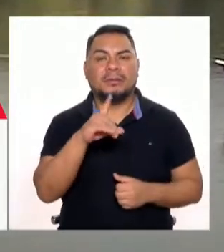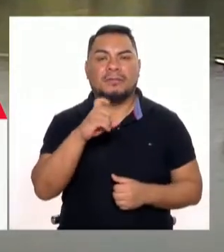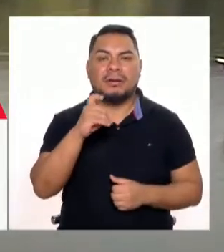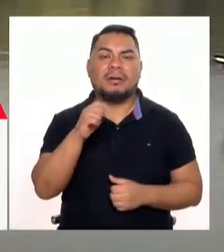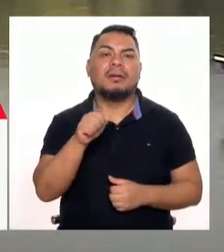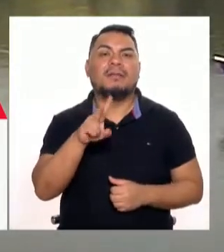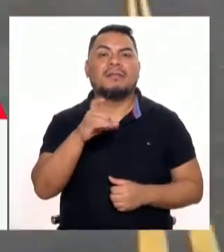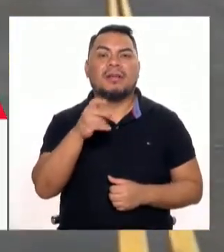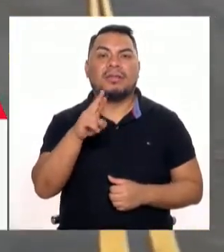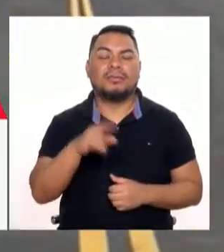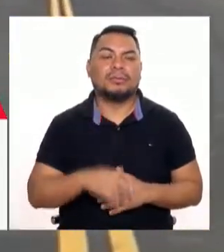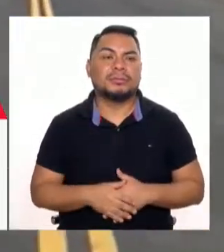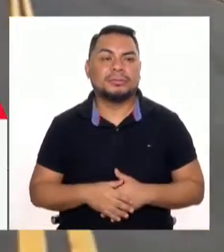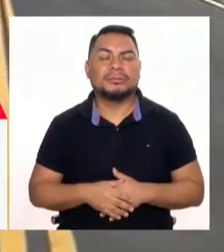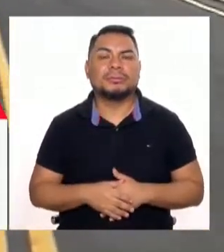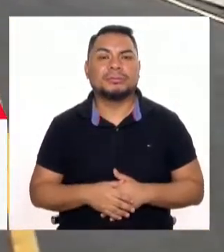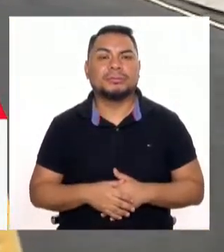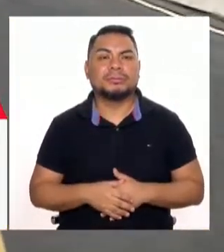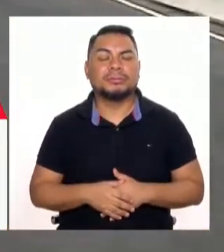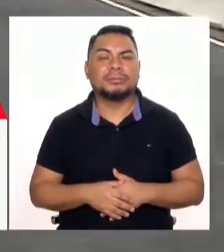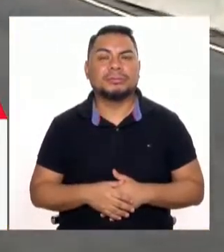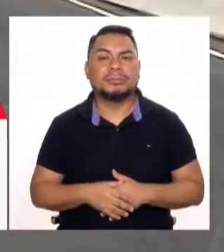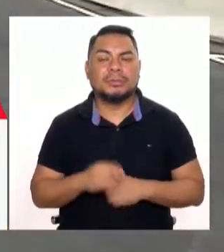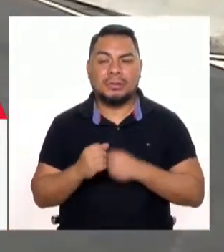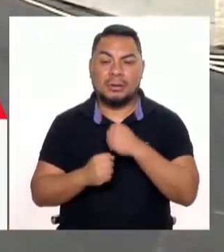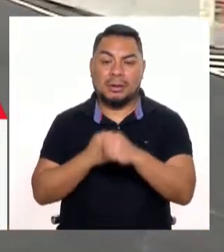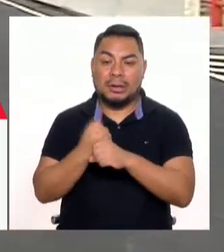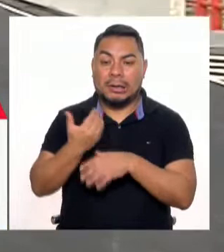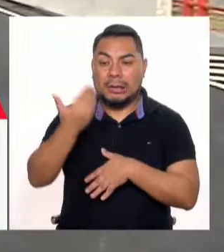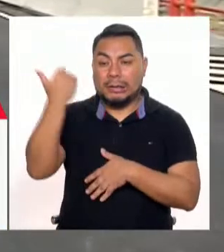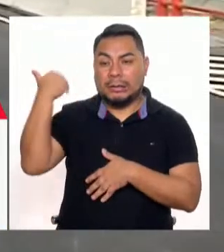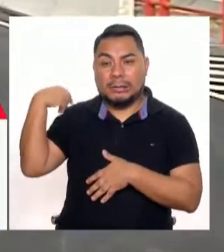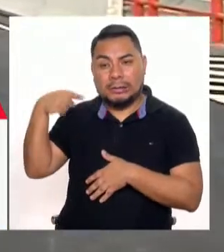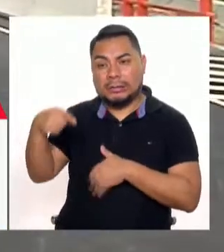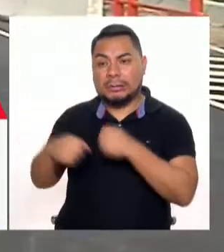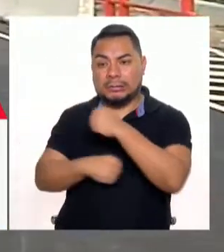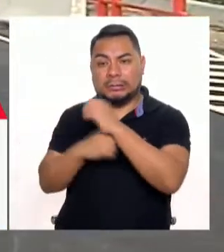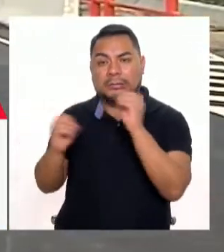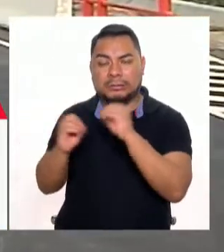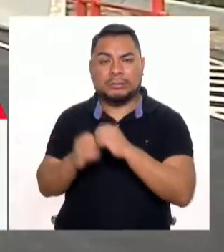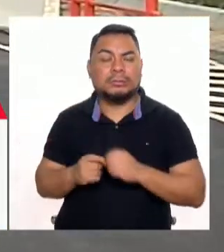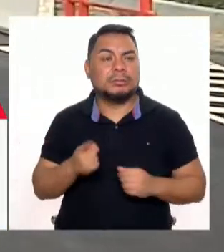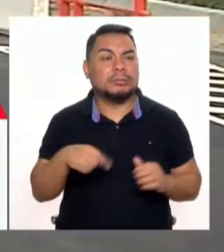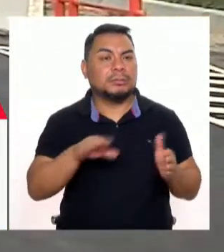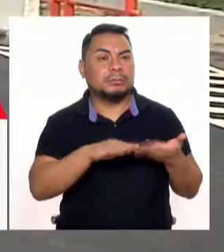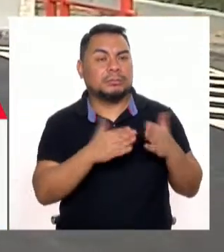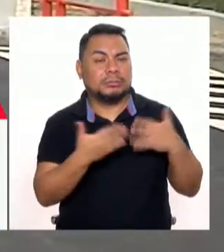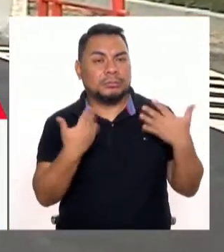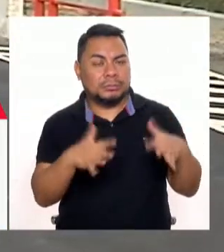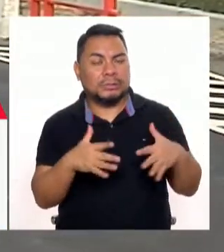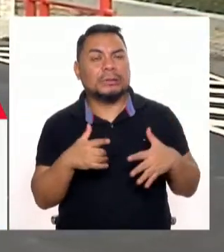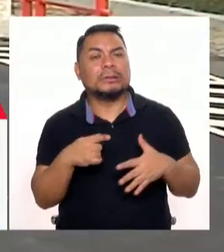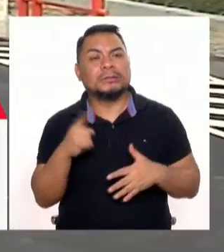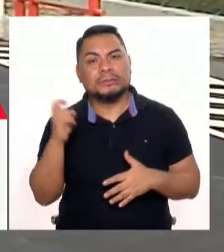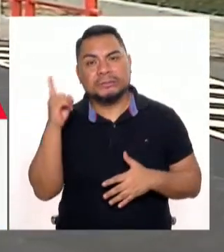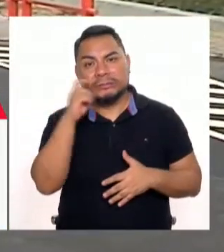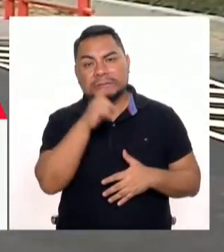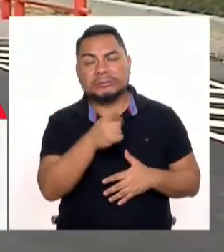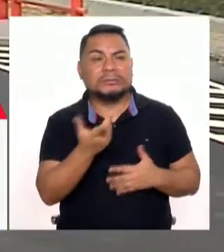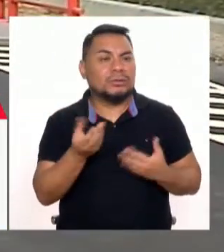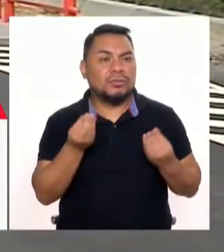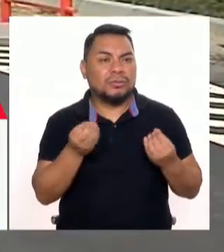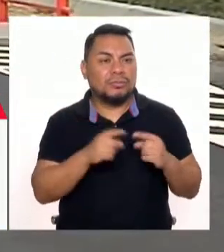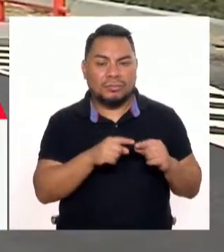hace algunos años antes de que se construye este puente los pobladores arriesgaban su